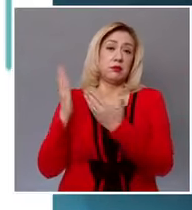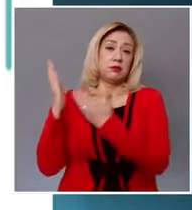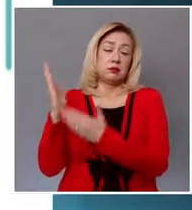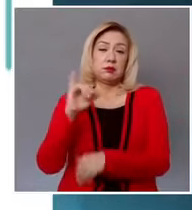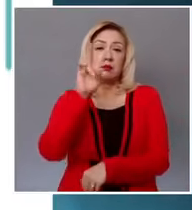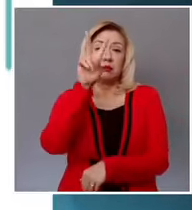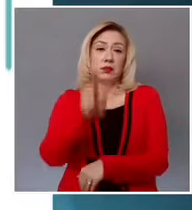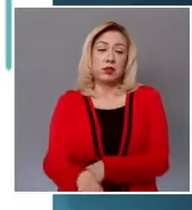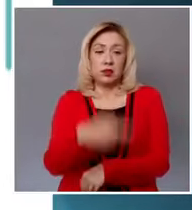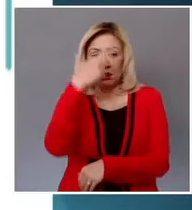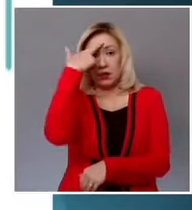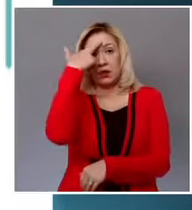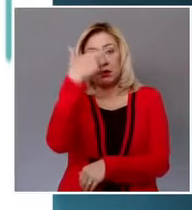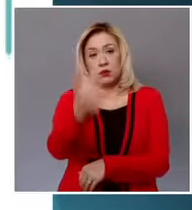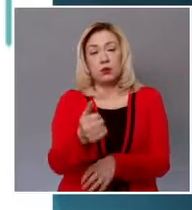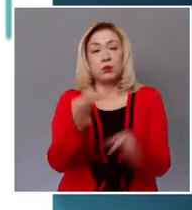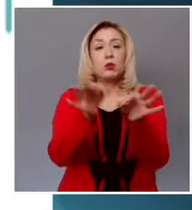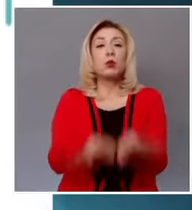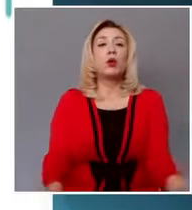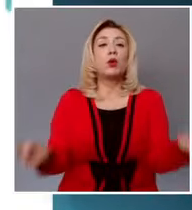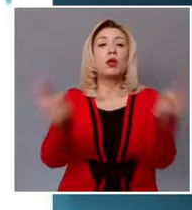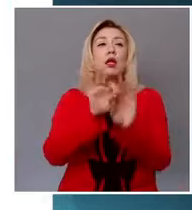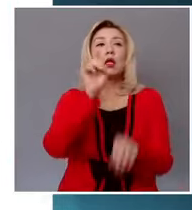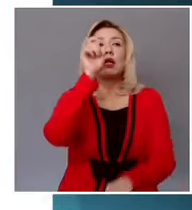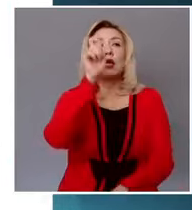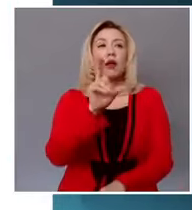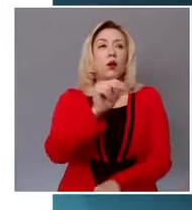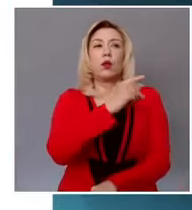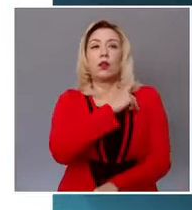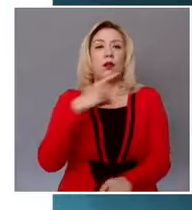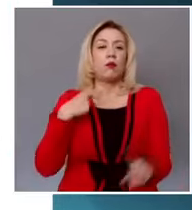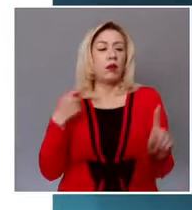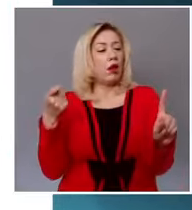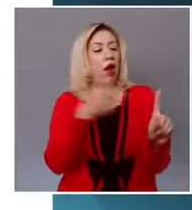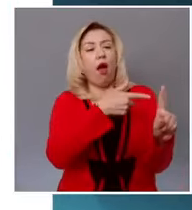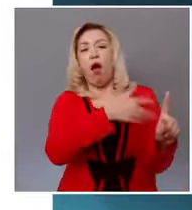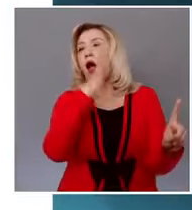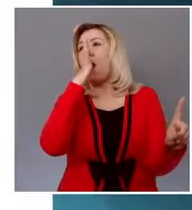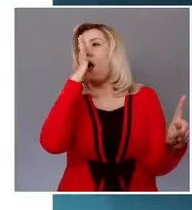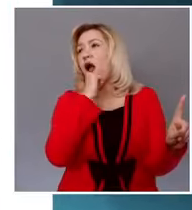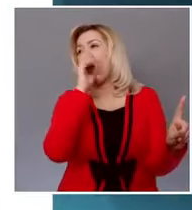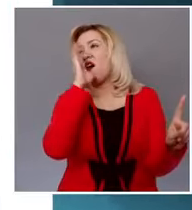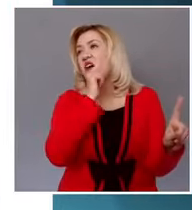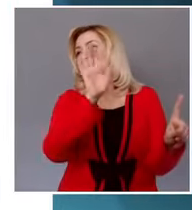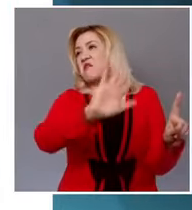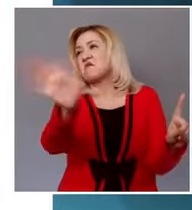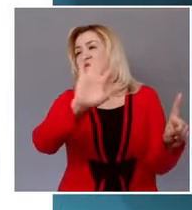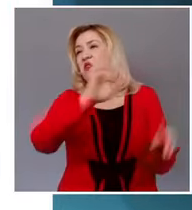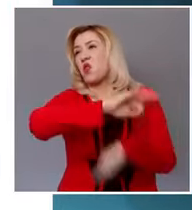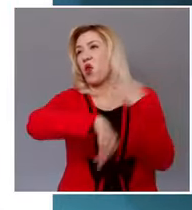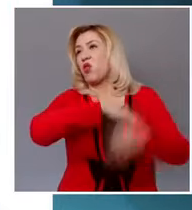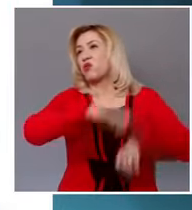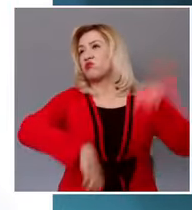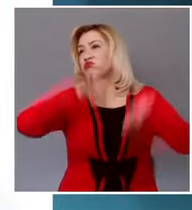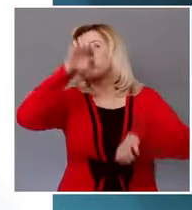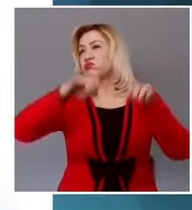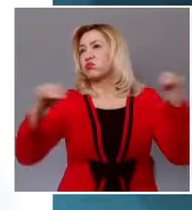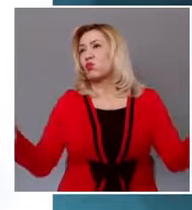lo que importa es no colocar en la categoría de vulnerable a toda la población adulta mayor, sino determinar bajo